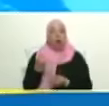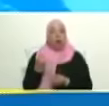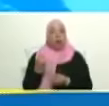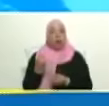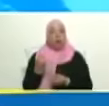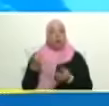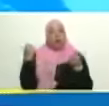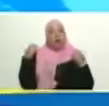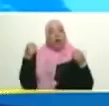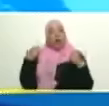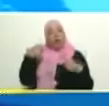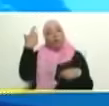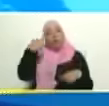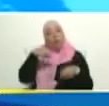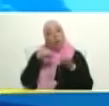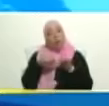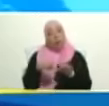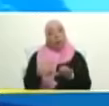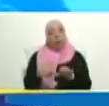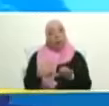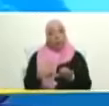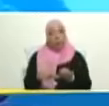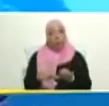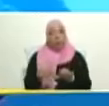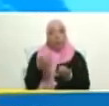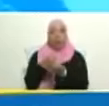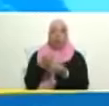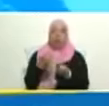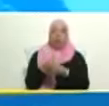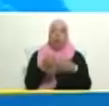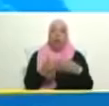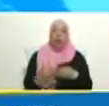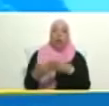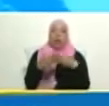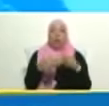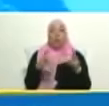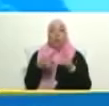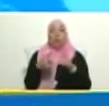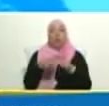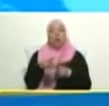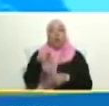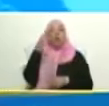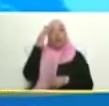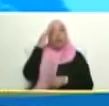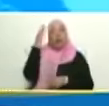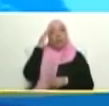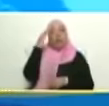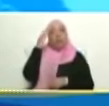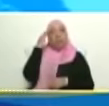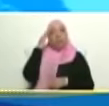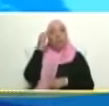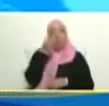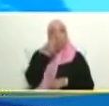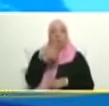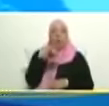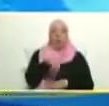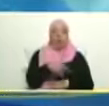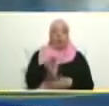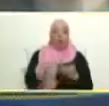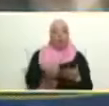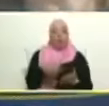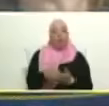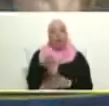su aplicación permanente, que deben ser estudiados y conocidos, como ustedes saben, muy bien en la Universidad